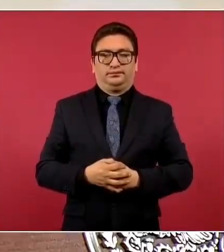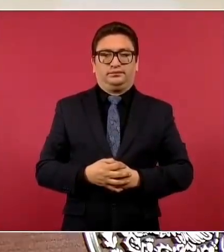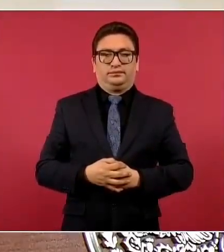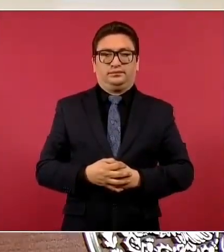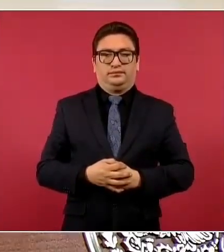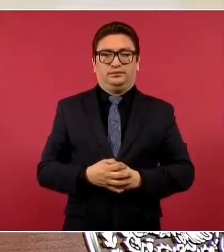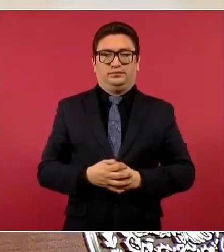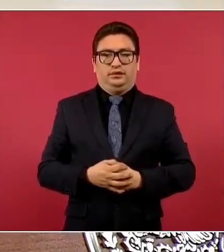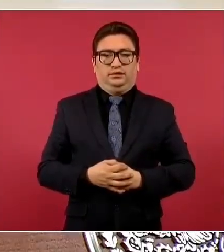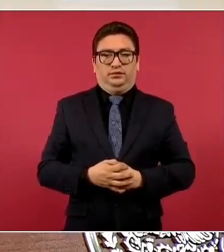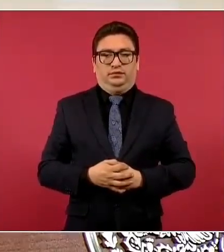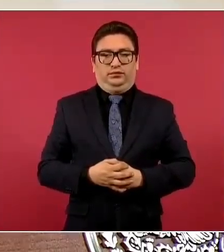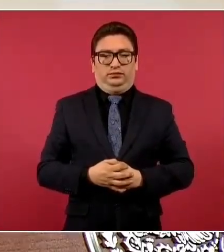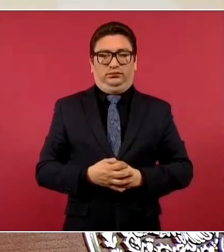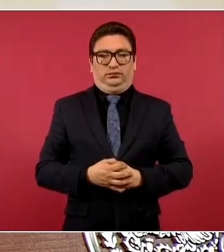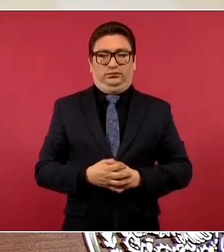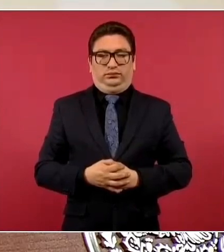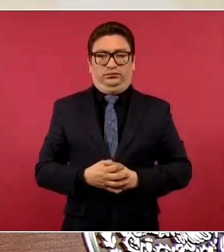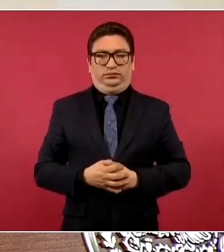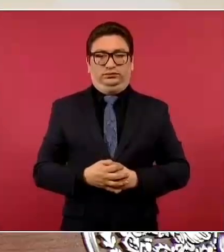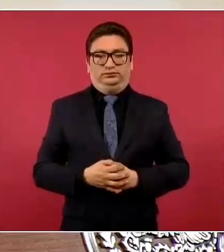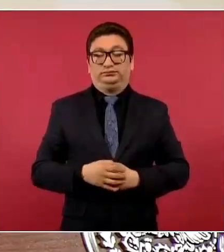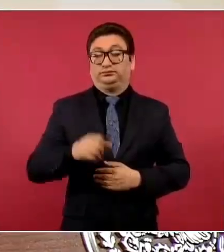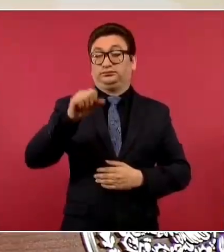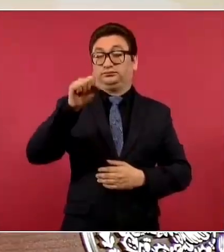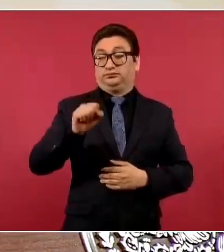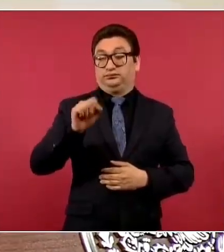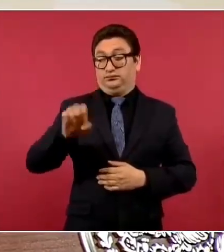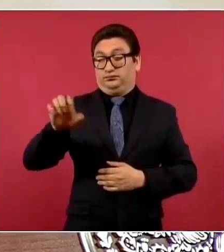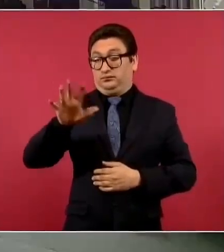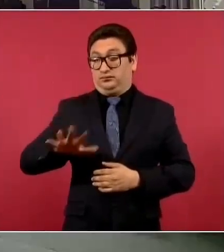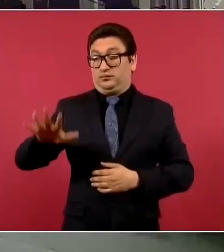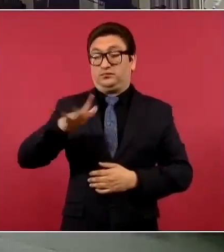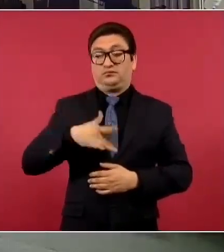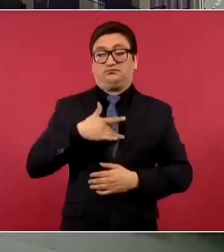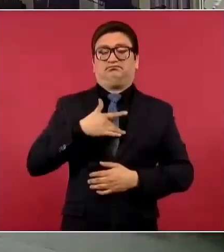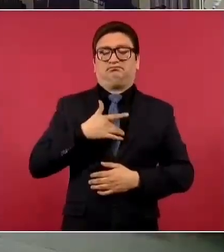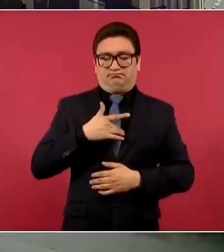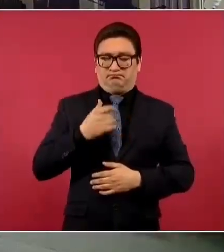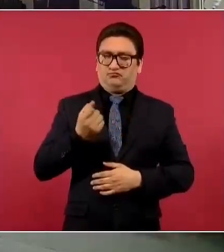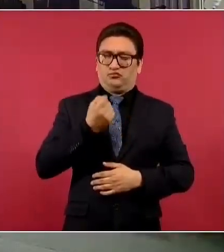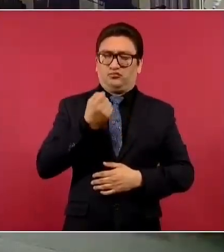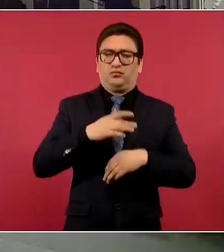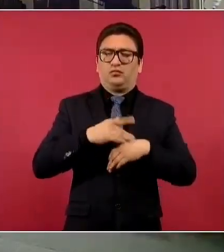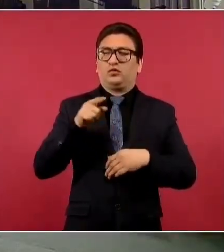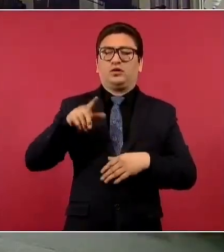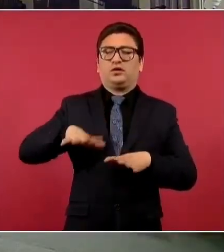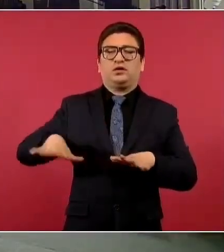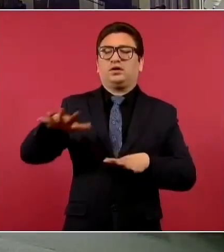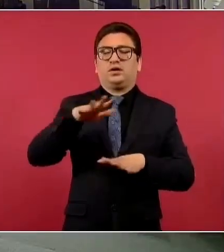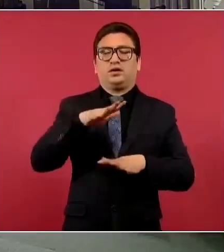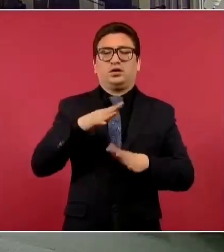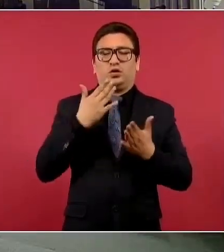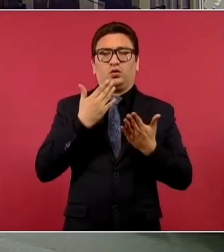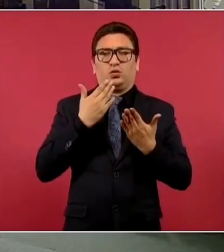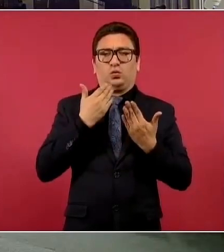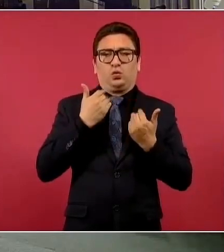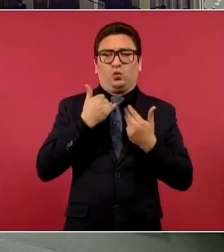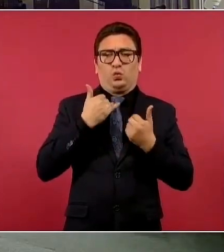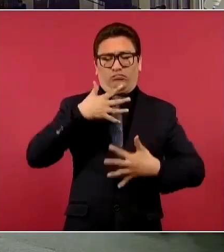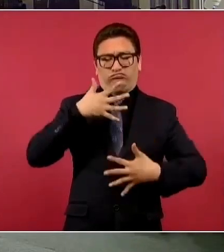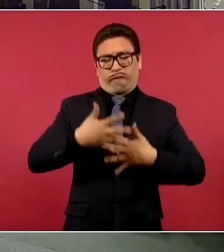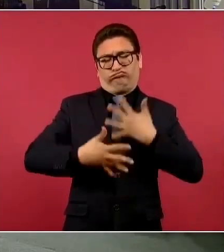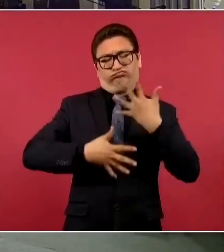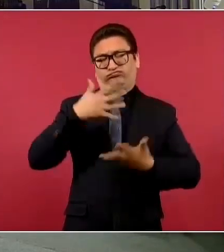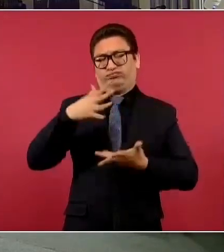Afortunadamente, en el sureste no hay la violencia que